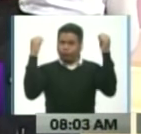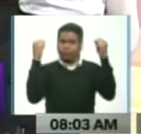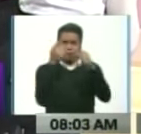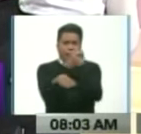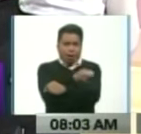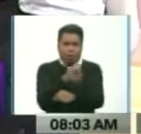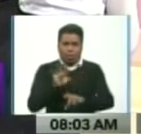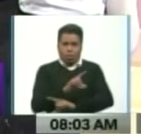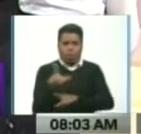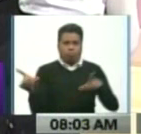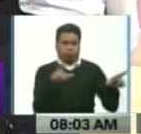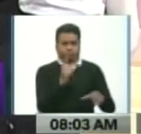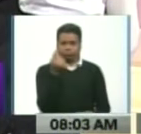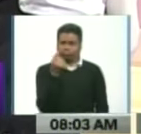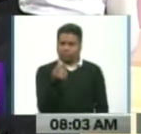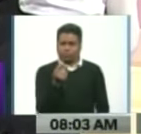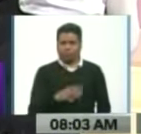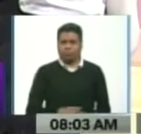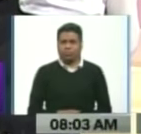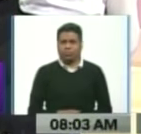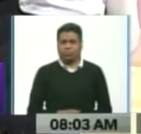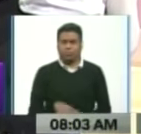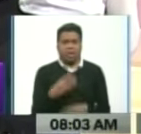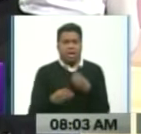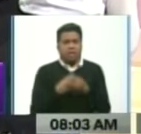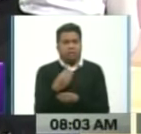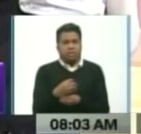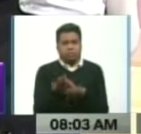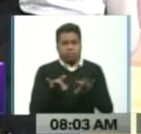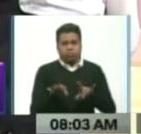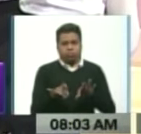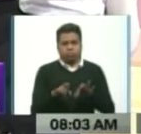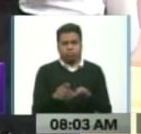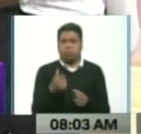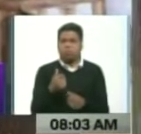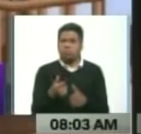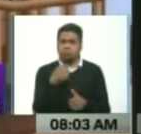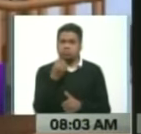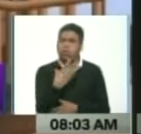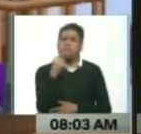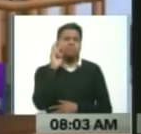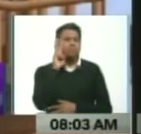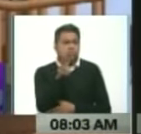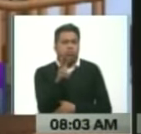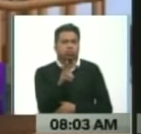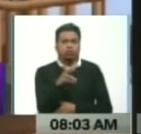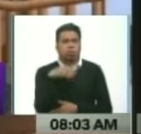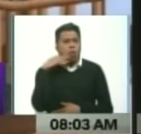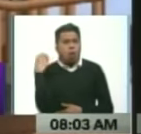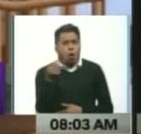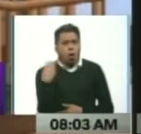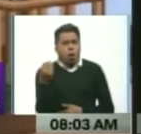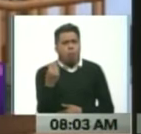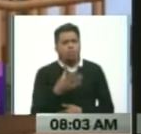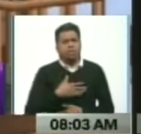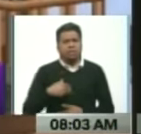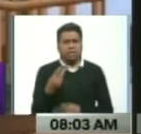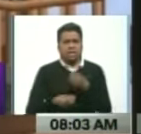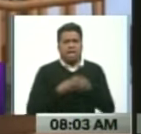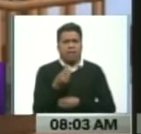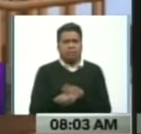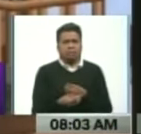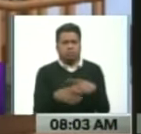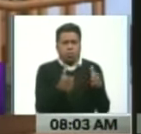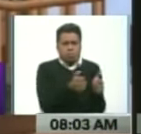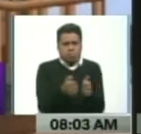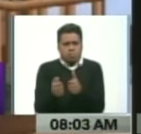en ninguna carrera. Y ya están emprendiendo una carrera tremenda. Sí, porque también se ve mucho que hay muchos jóvenes que quieren también trabajar con